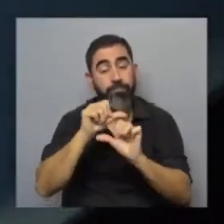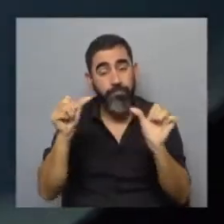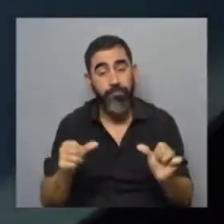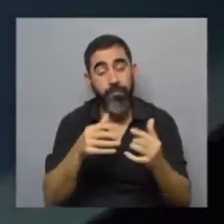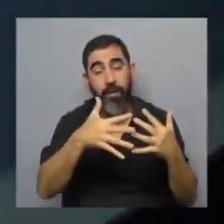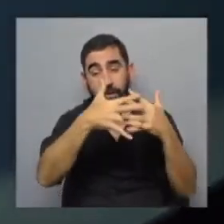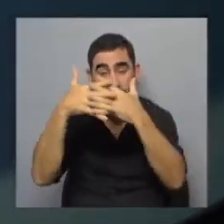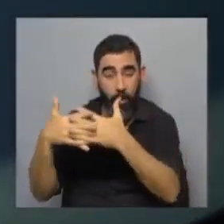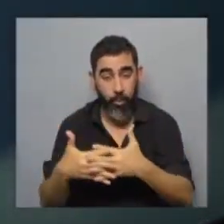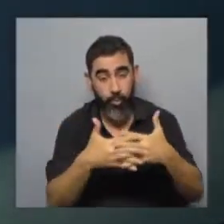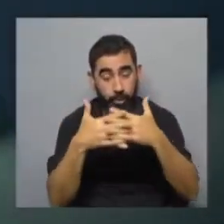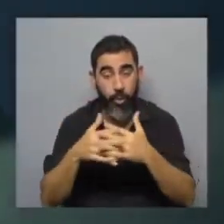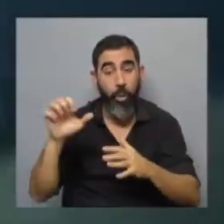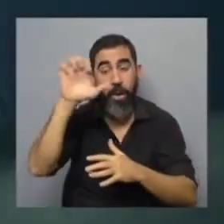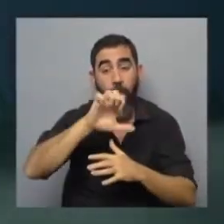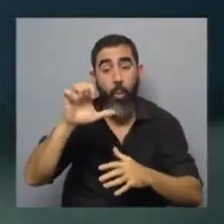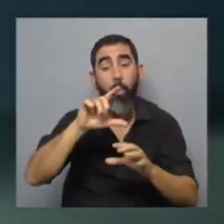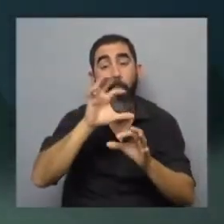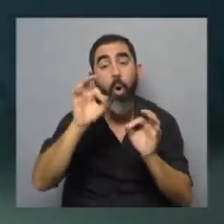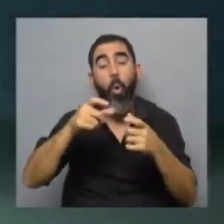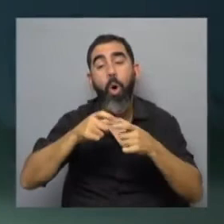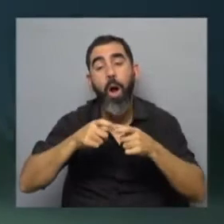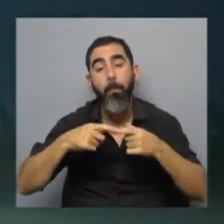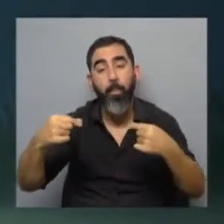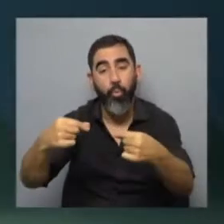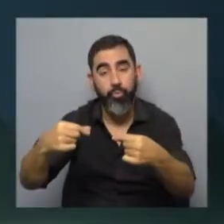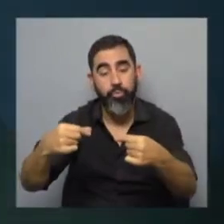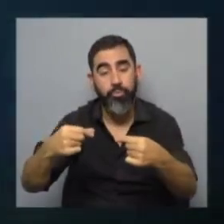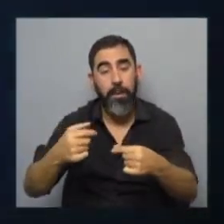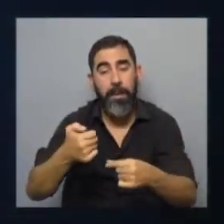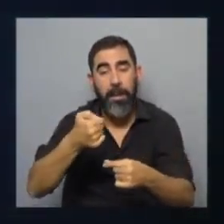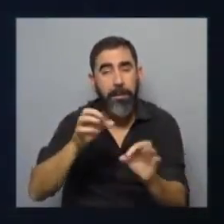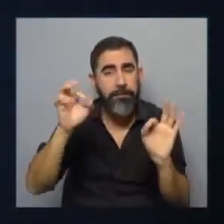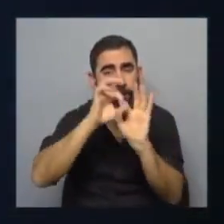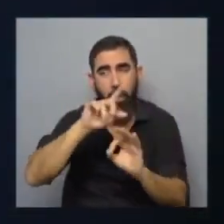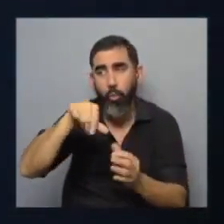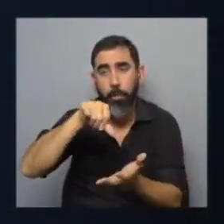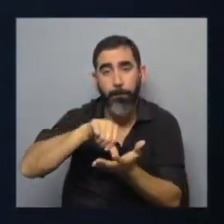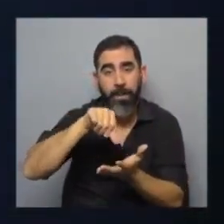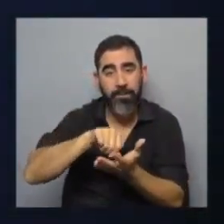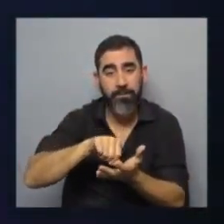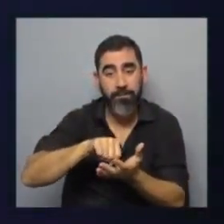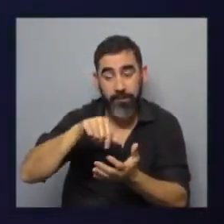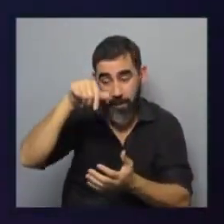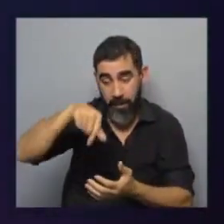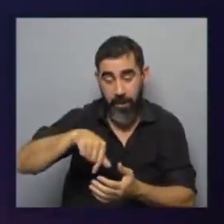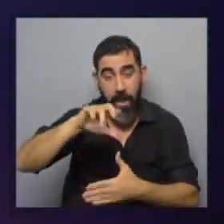Estados Unidos, en Europa o en Japón. Y casi que nada más. Y aquí en Latinoamérica hay